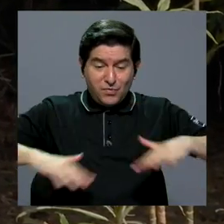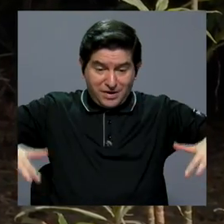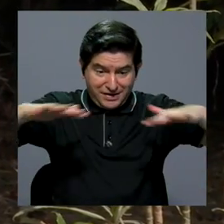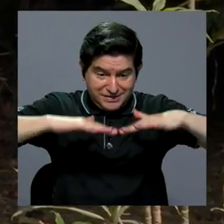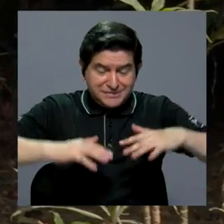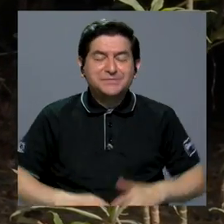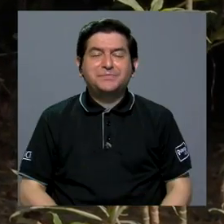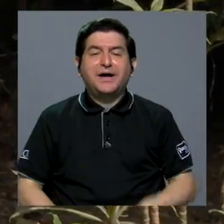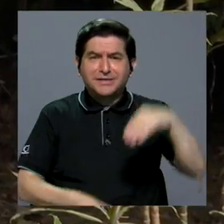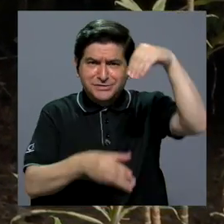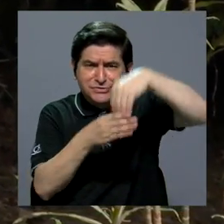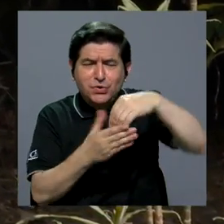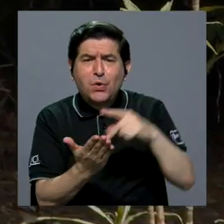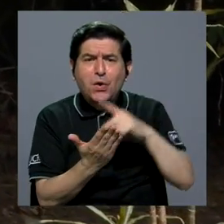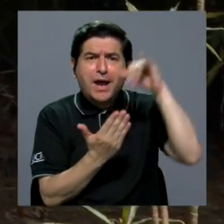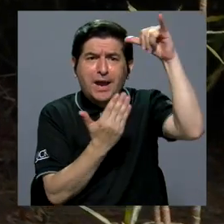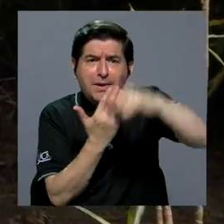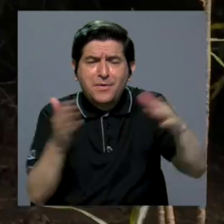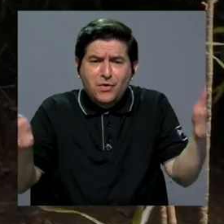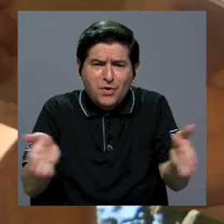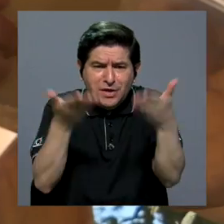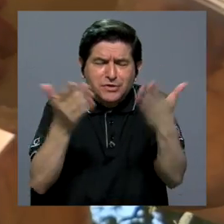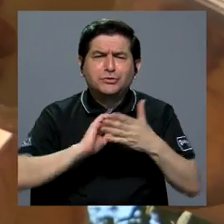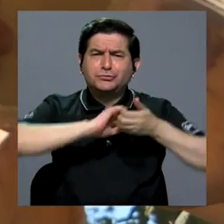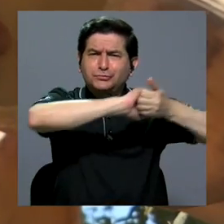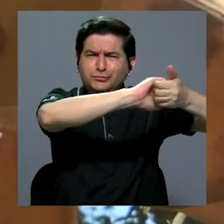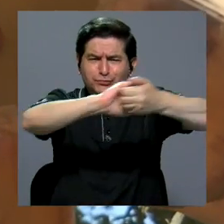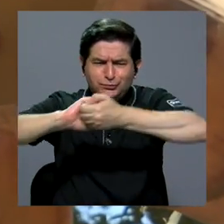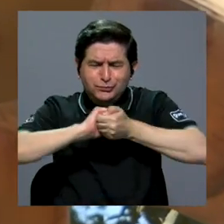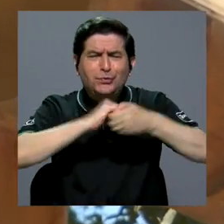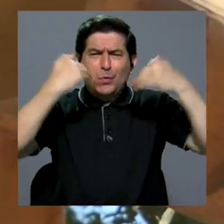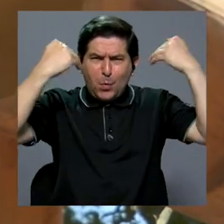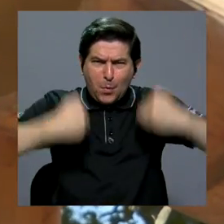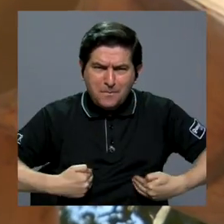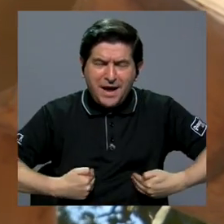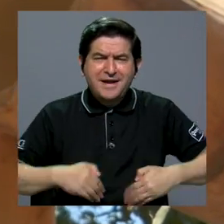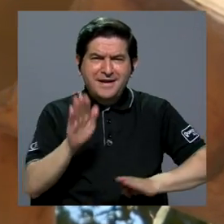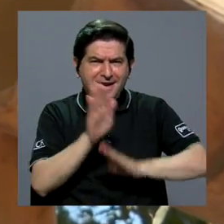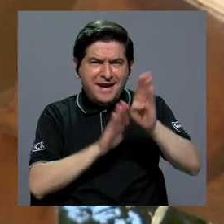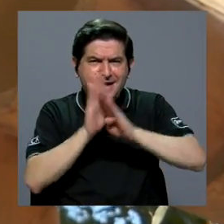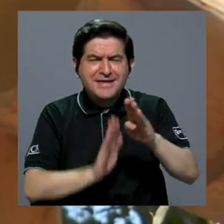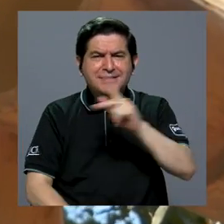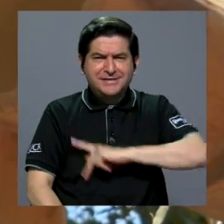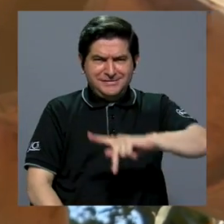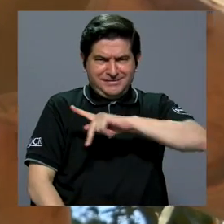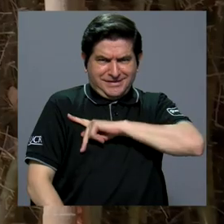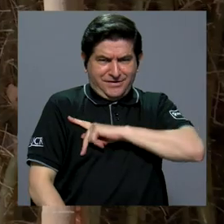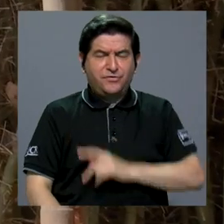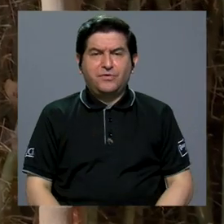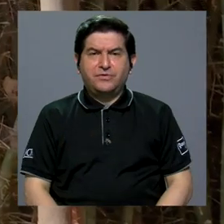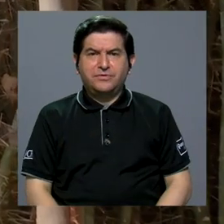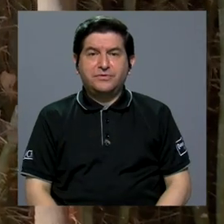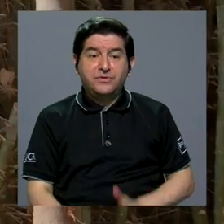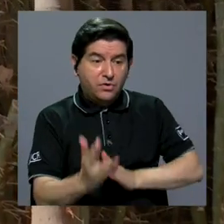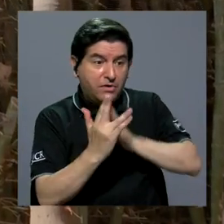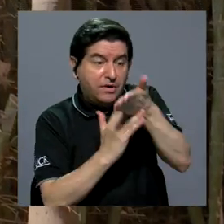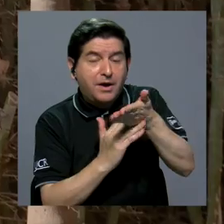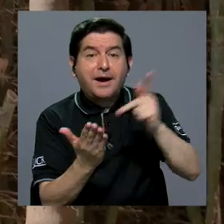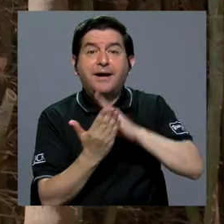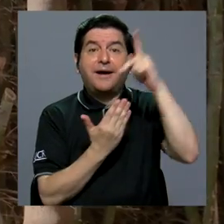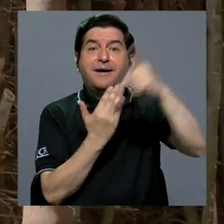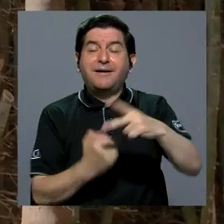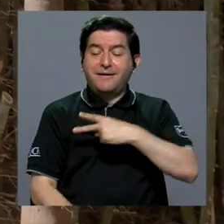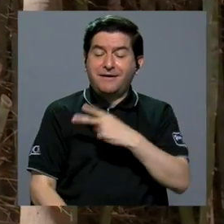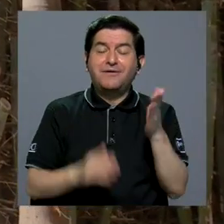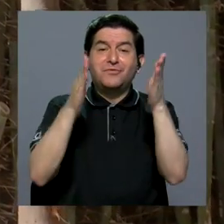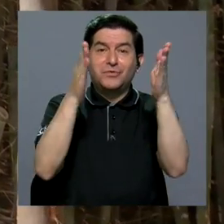para involucrarse en proyectos que estimulen la solidaridad humana y su desarrollo personal, esto a través del programa